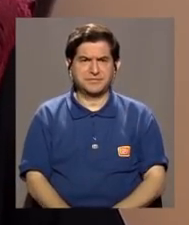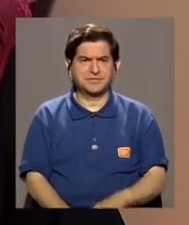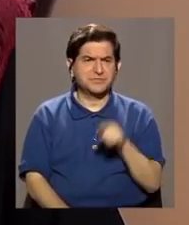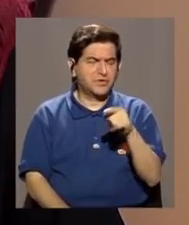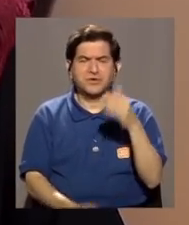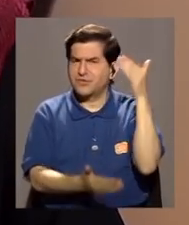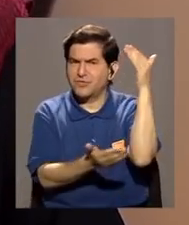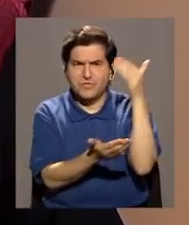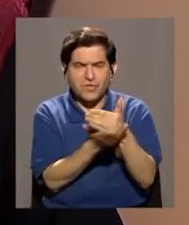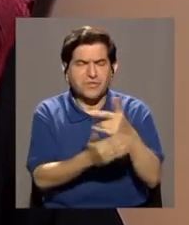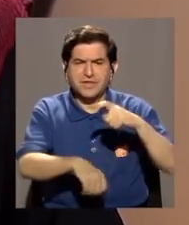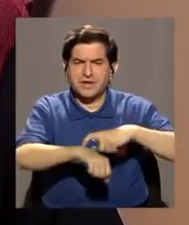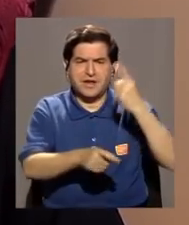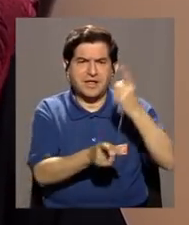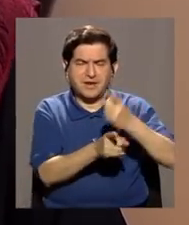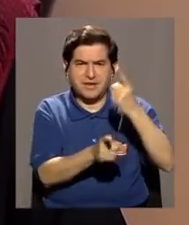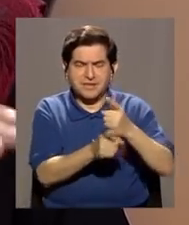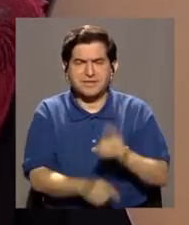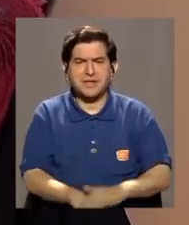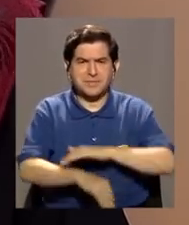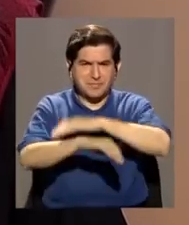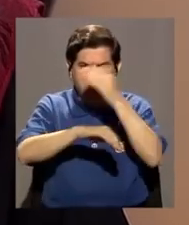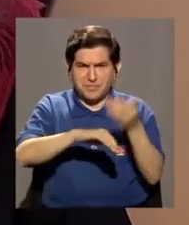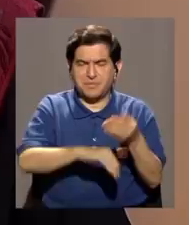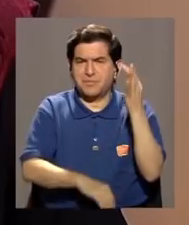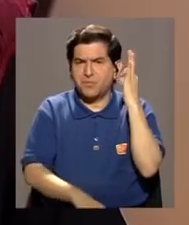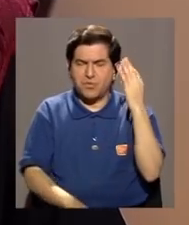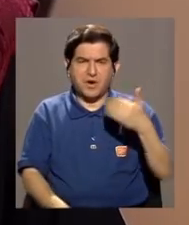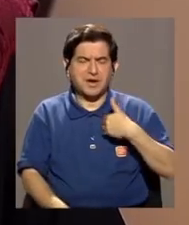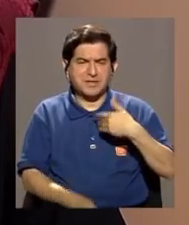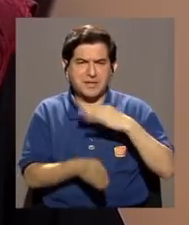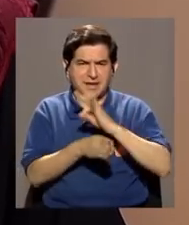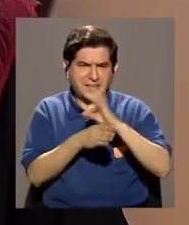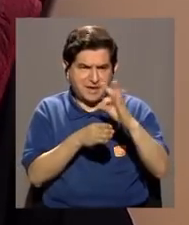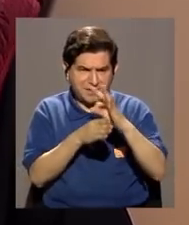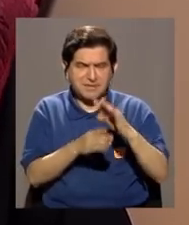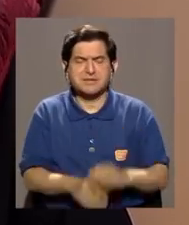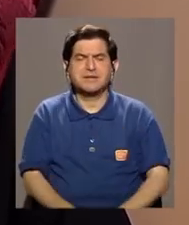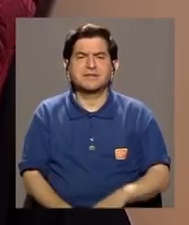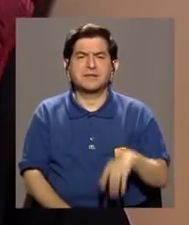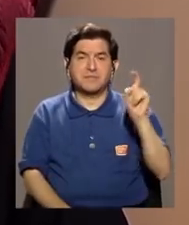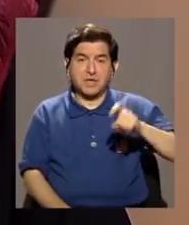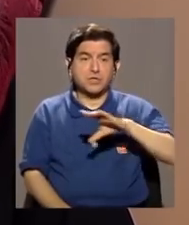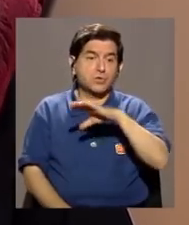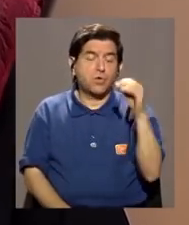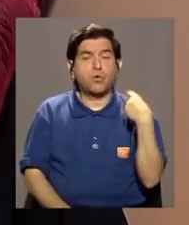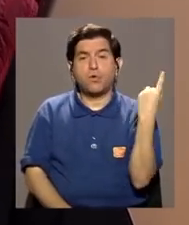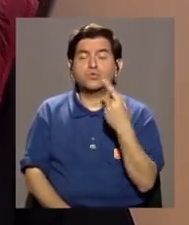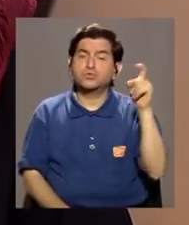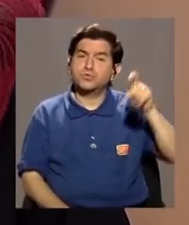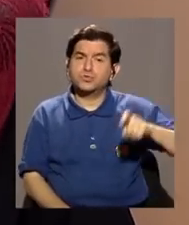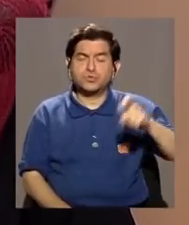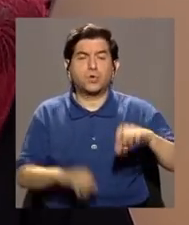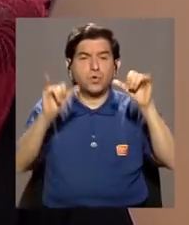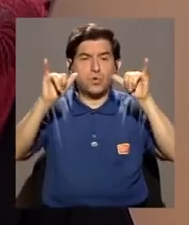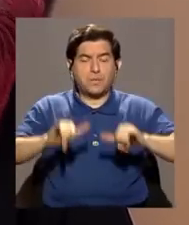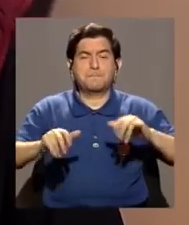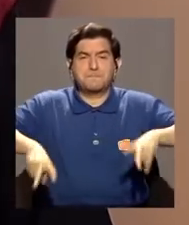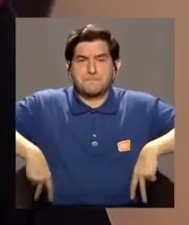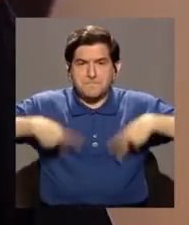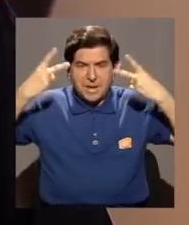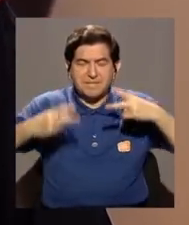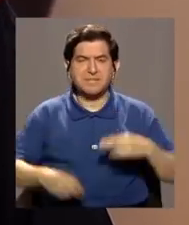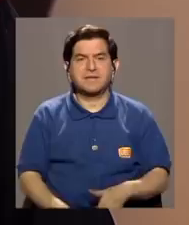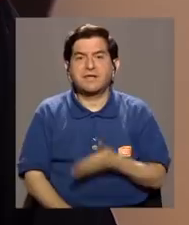interrumpió a tiempo un embarazo para que esa mujer recibirá el tratamiento que fuera necesario o bien tal vez lo único que necesitaba para preservar su vida